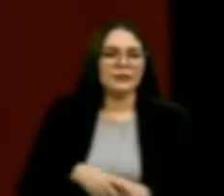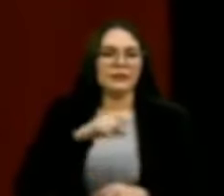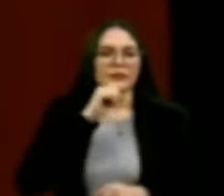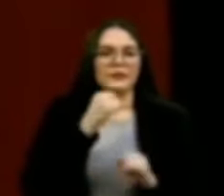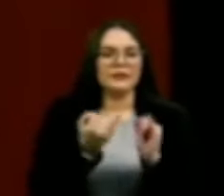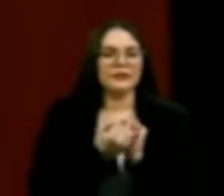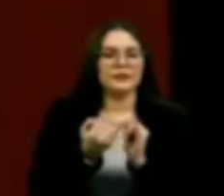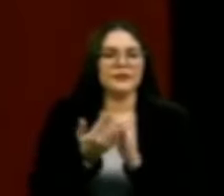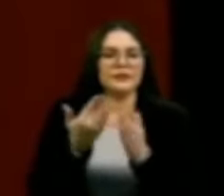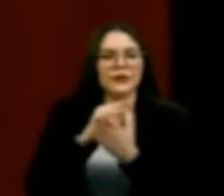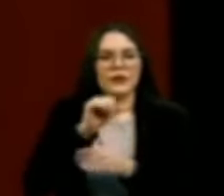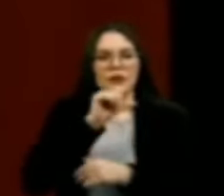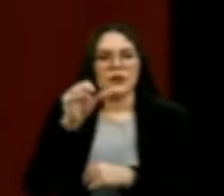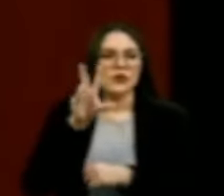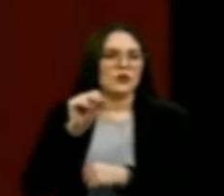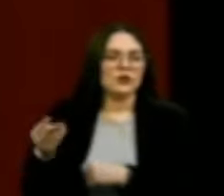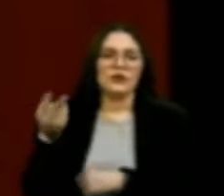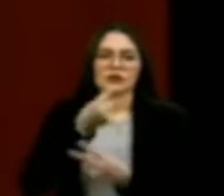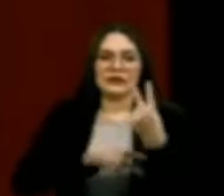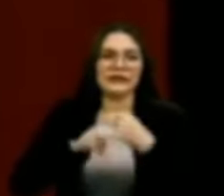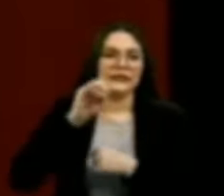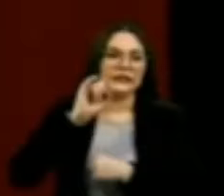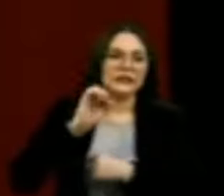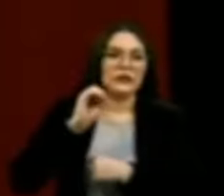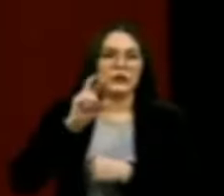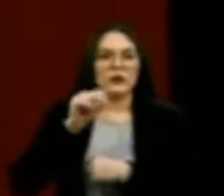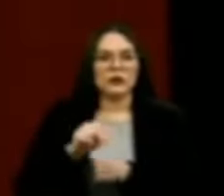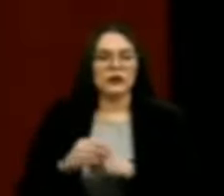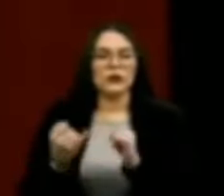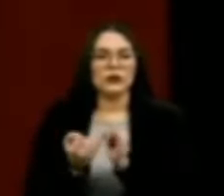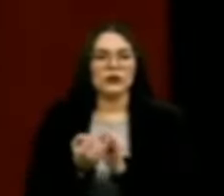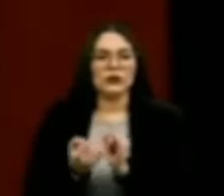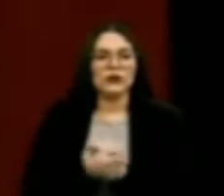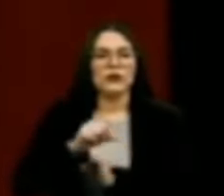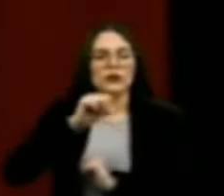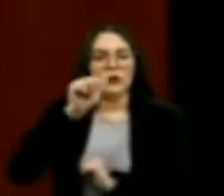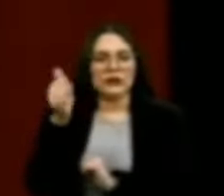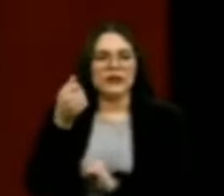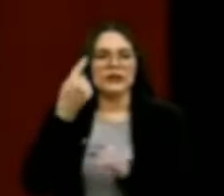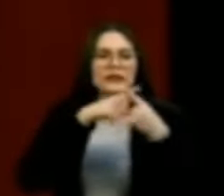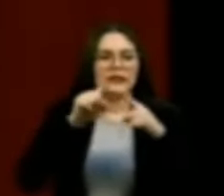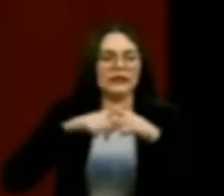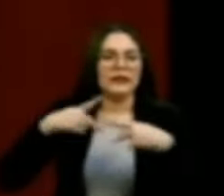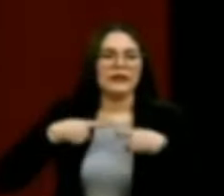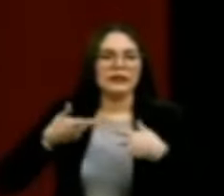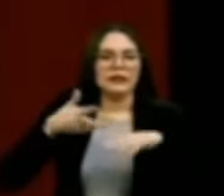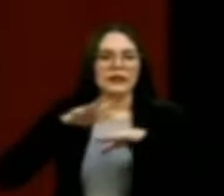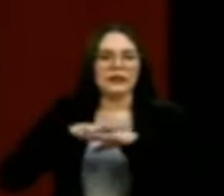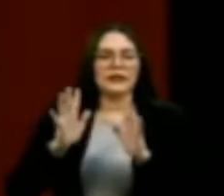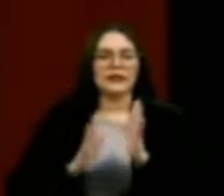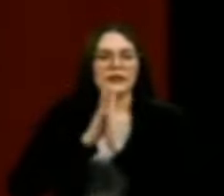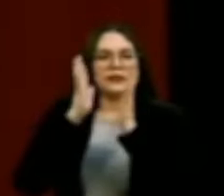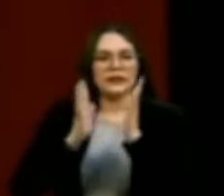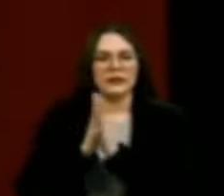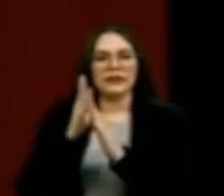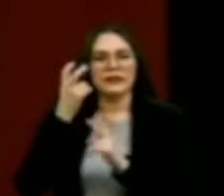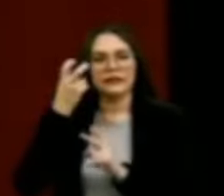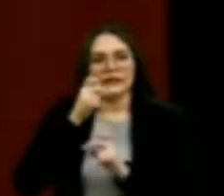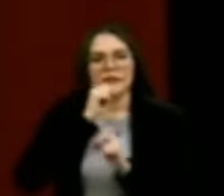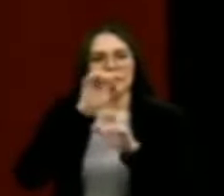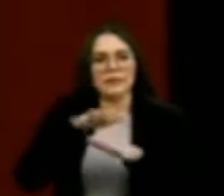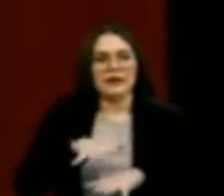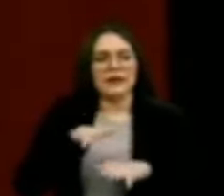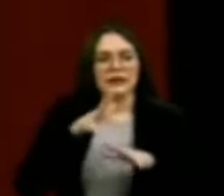la senadora por Baja California Sur. De cualquiera de los miembros de los senadores integrantes de esta